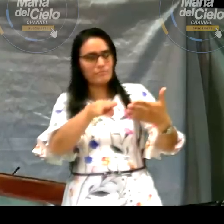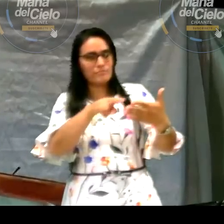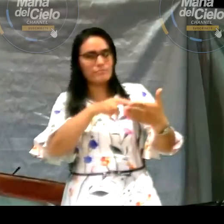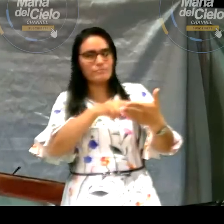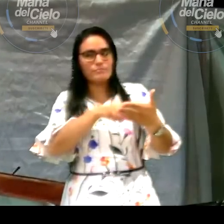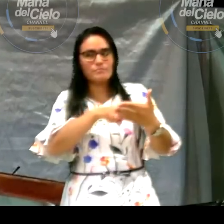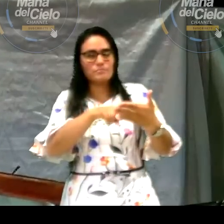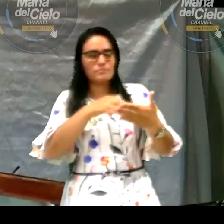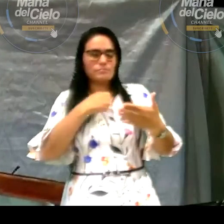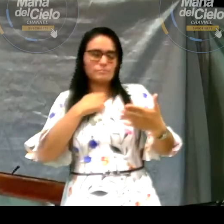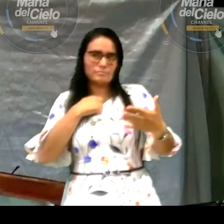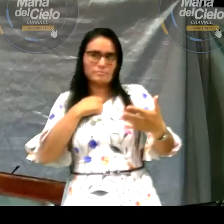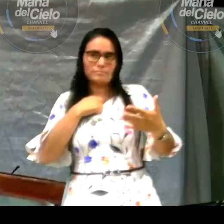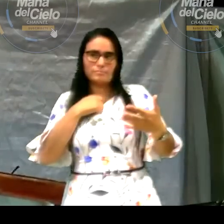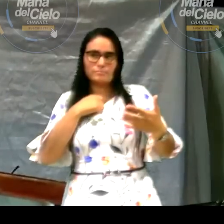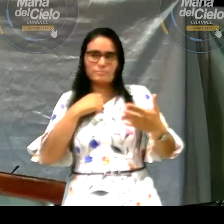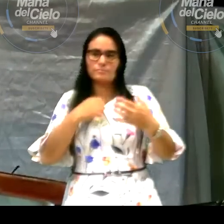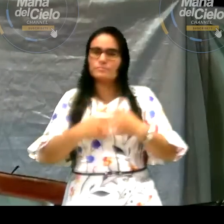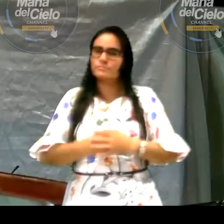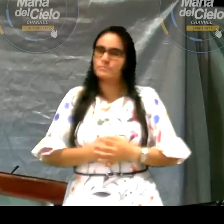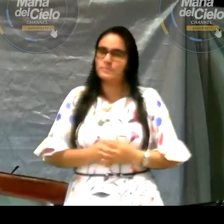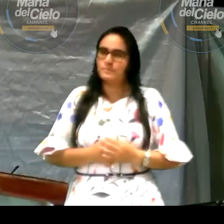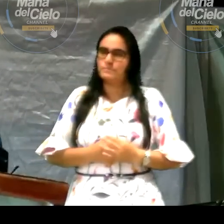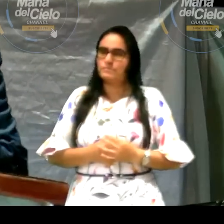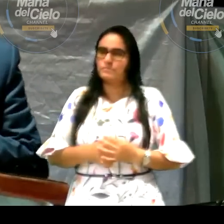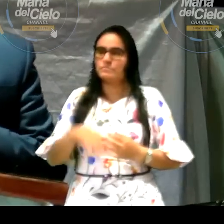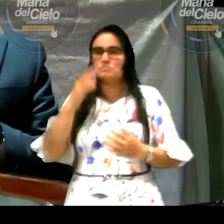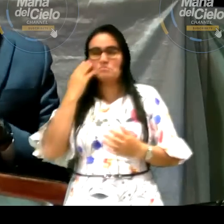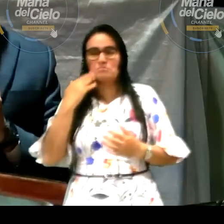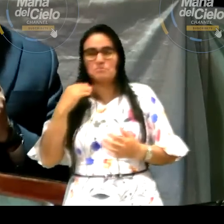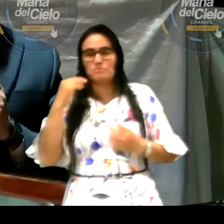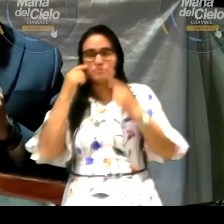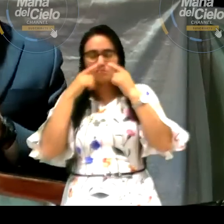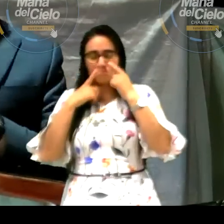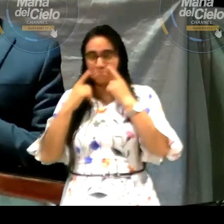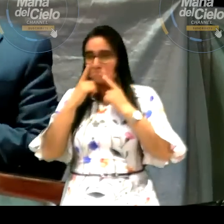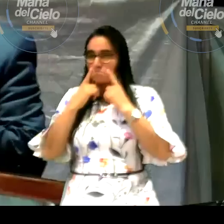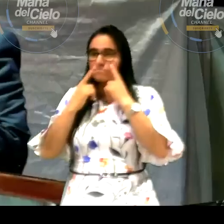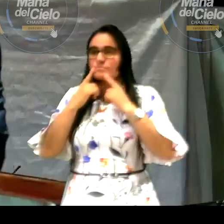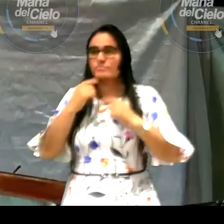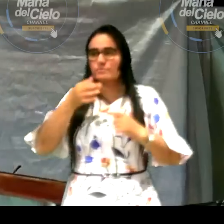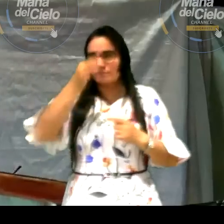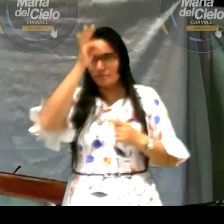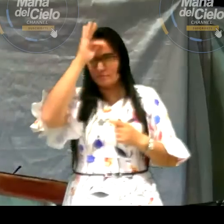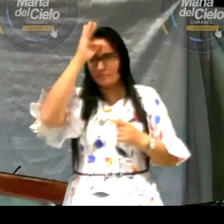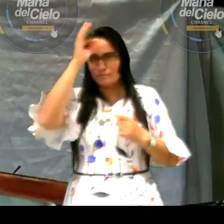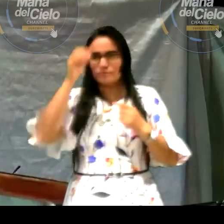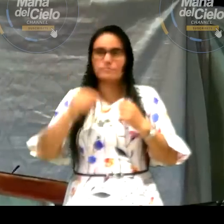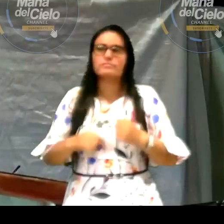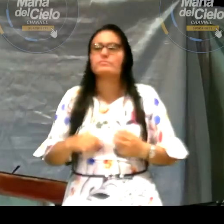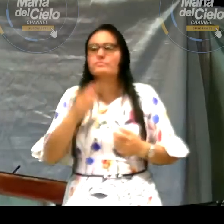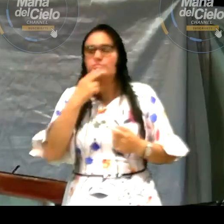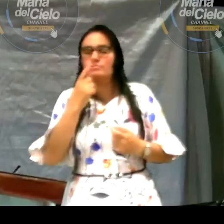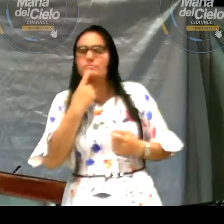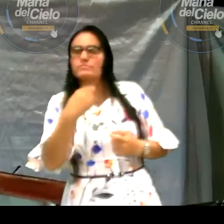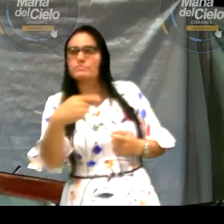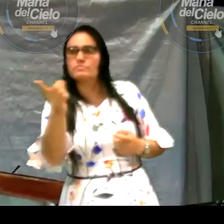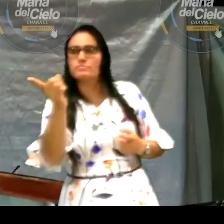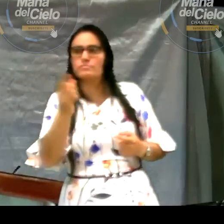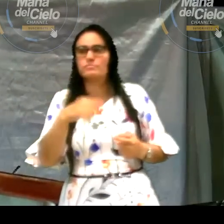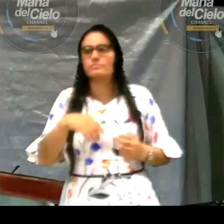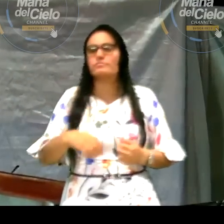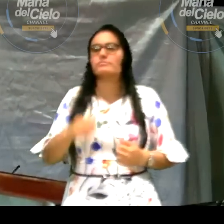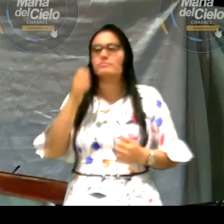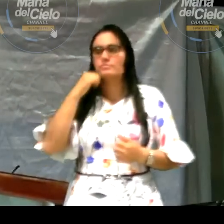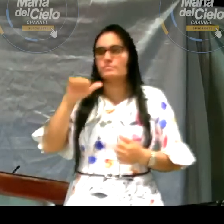la señora la que llora, sino la médico. Le salen lágrimas y le dice: señora, usted está completamente sana.